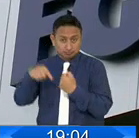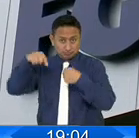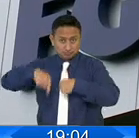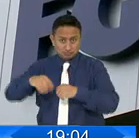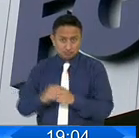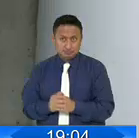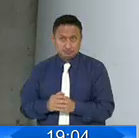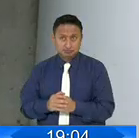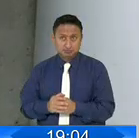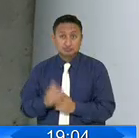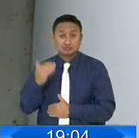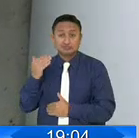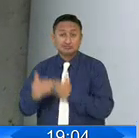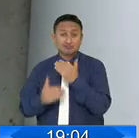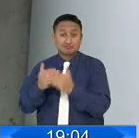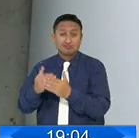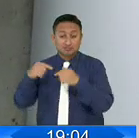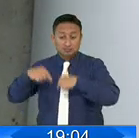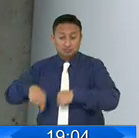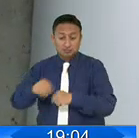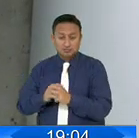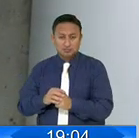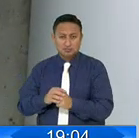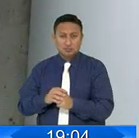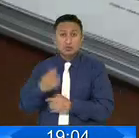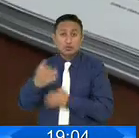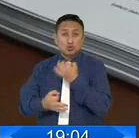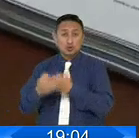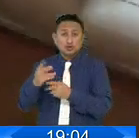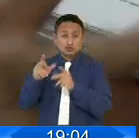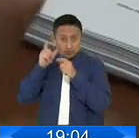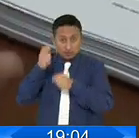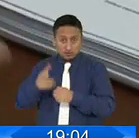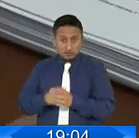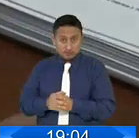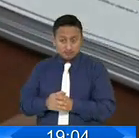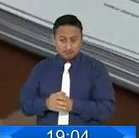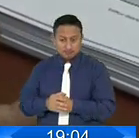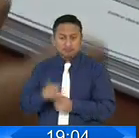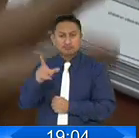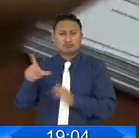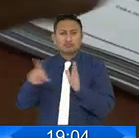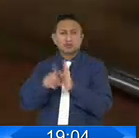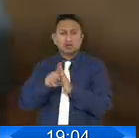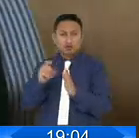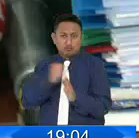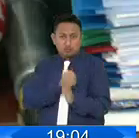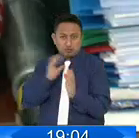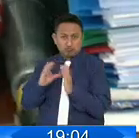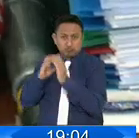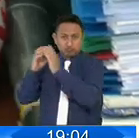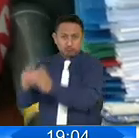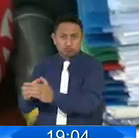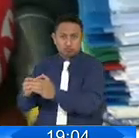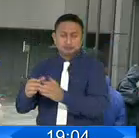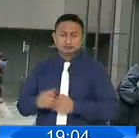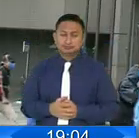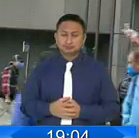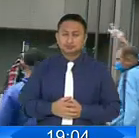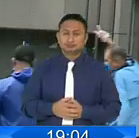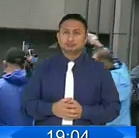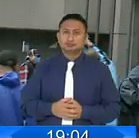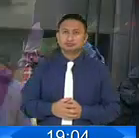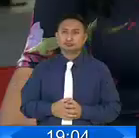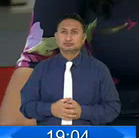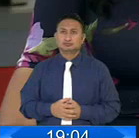General del Estado que conlleve de manera adherida una concientización de jueces y fiscales es creando una ley propia del organismo, informó Javier